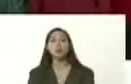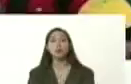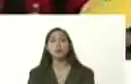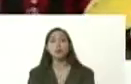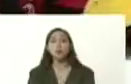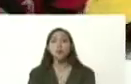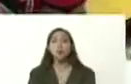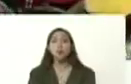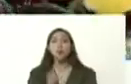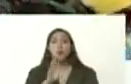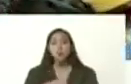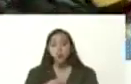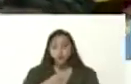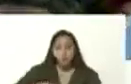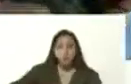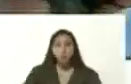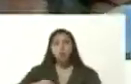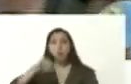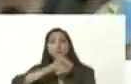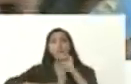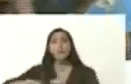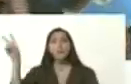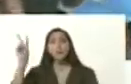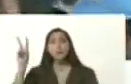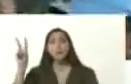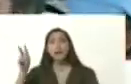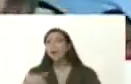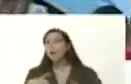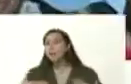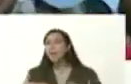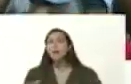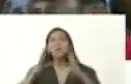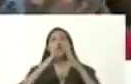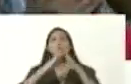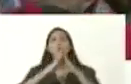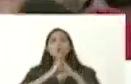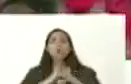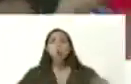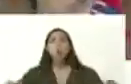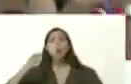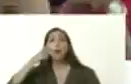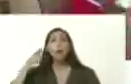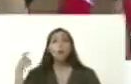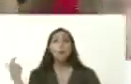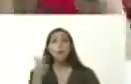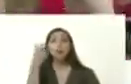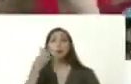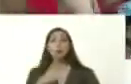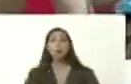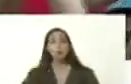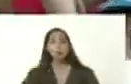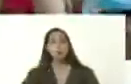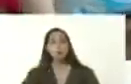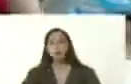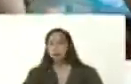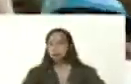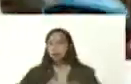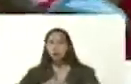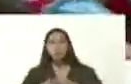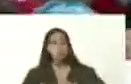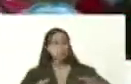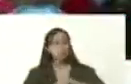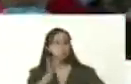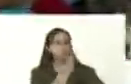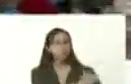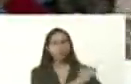defender a Venezuela, tenemos que defender a Venezuela, todos los que amamos a nuestra patria, no importa si sea chavista, si